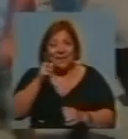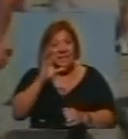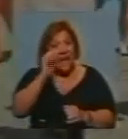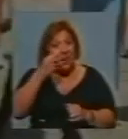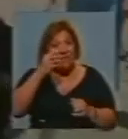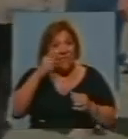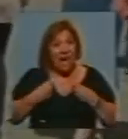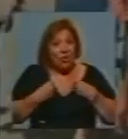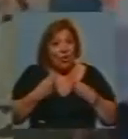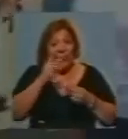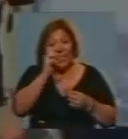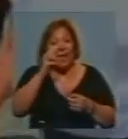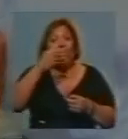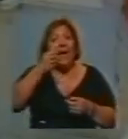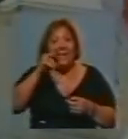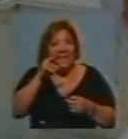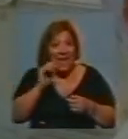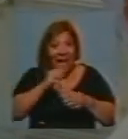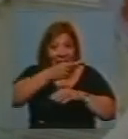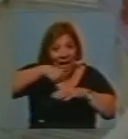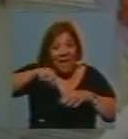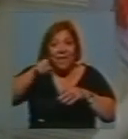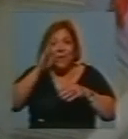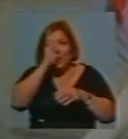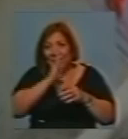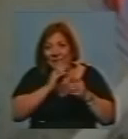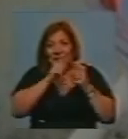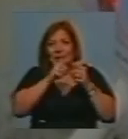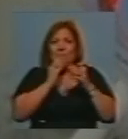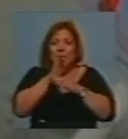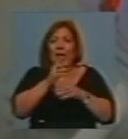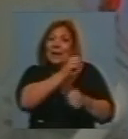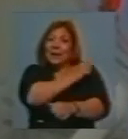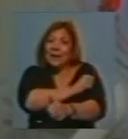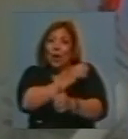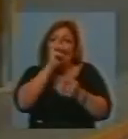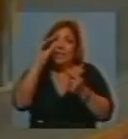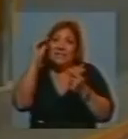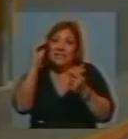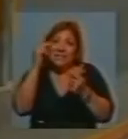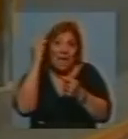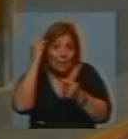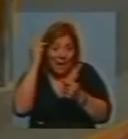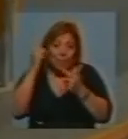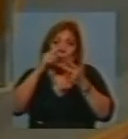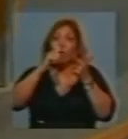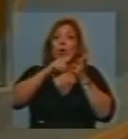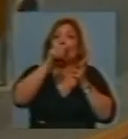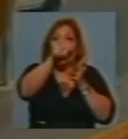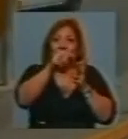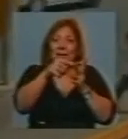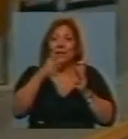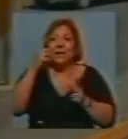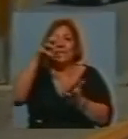de Bahía es la tercera ciudad más visitada de Brasil después de Río de Janeiro y São Paulo. Este año y el que viene será una de las